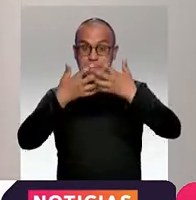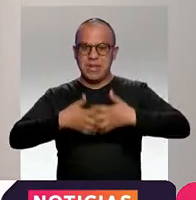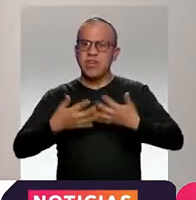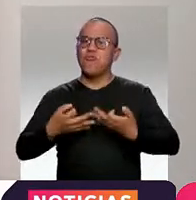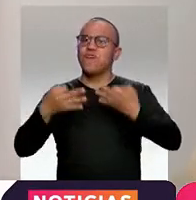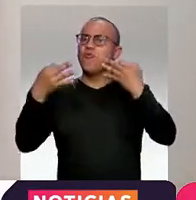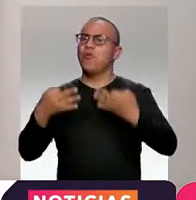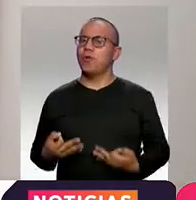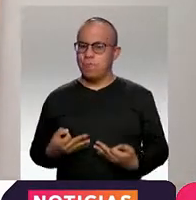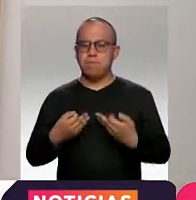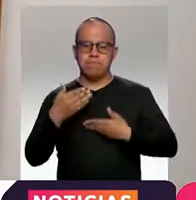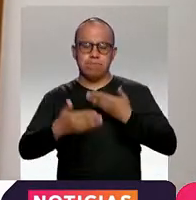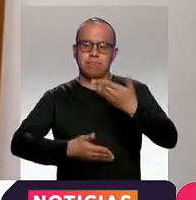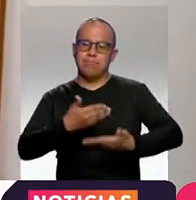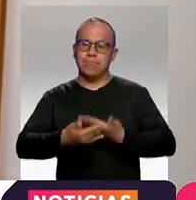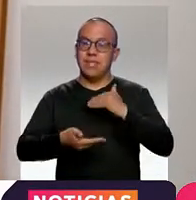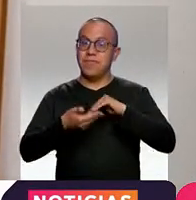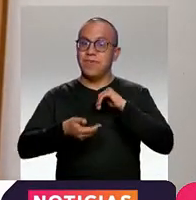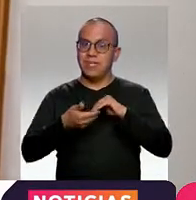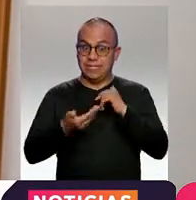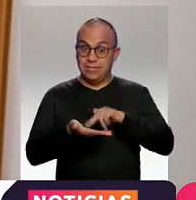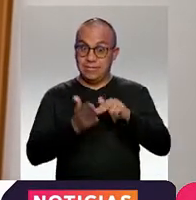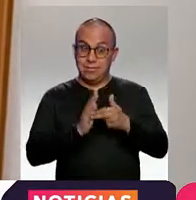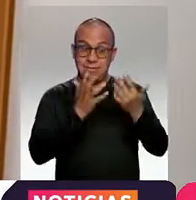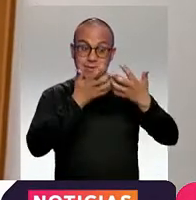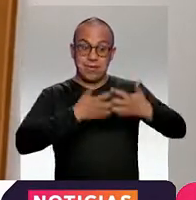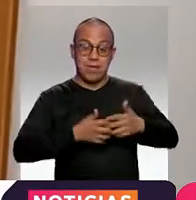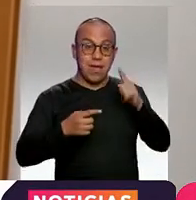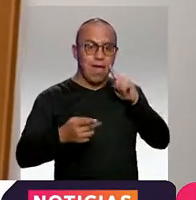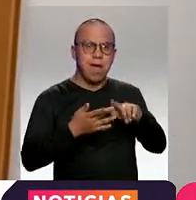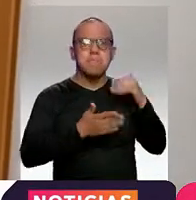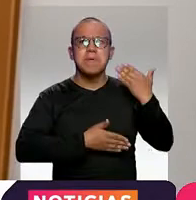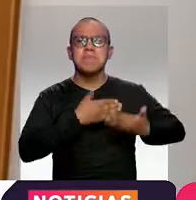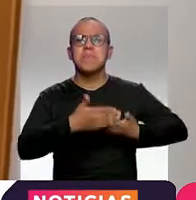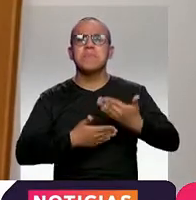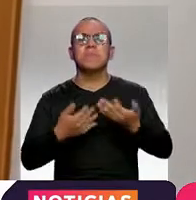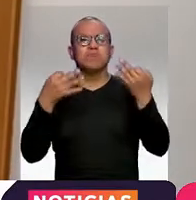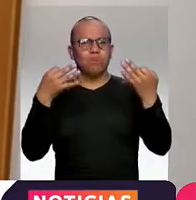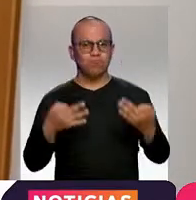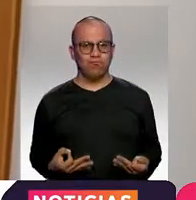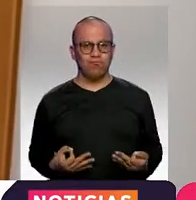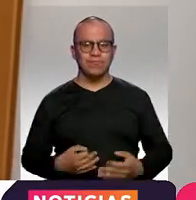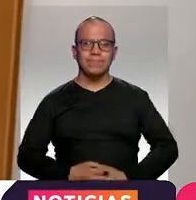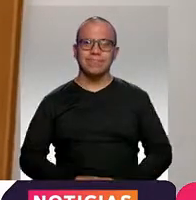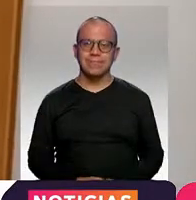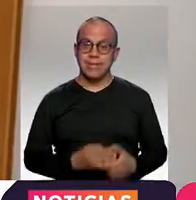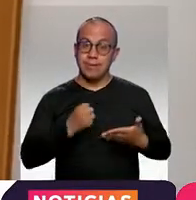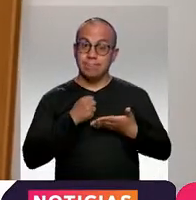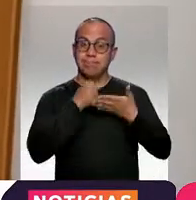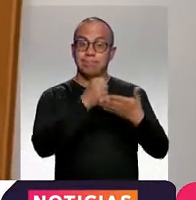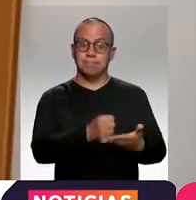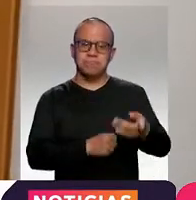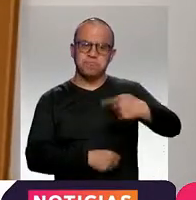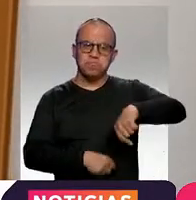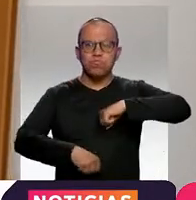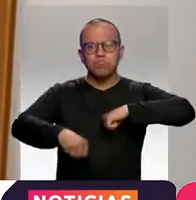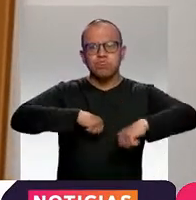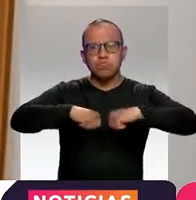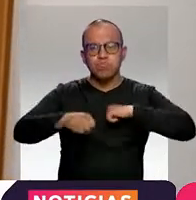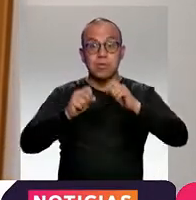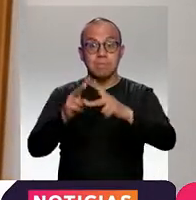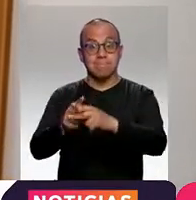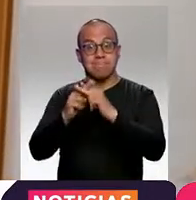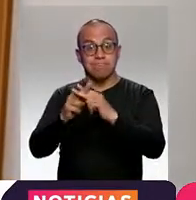formalicen, facilitándoles a estas los procedimientos para formalizarse, ayudándole a gestionar